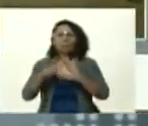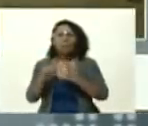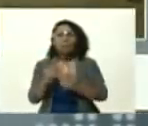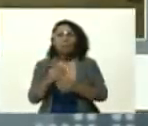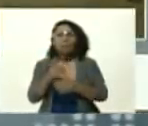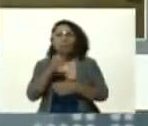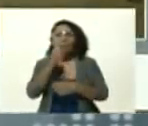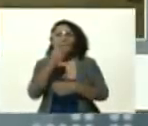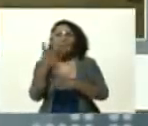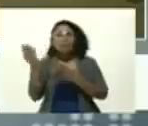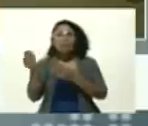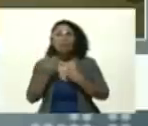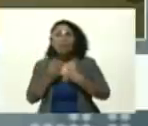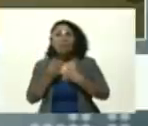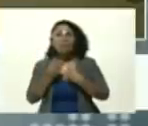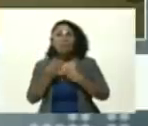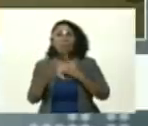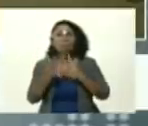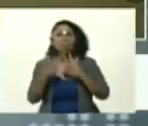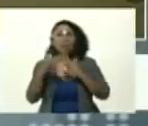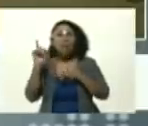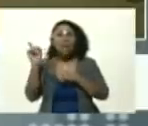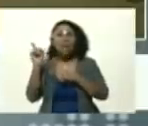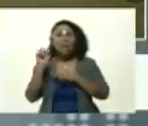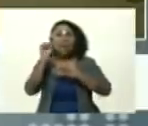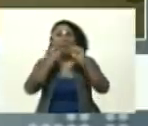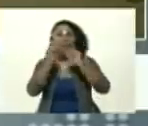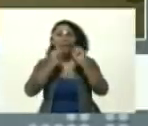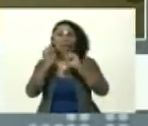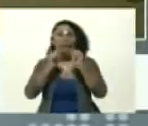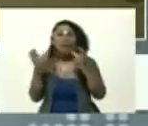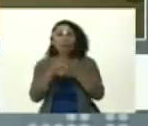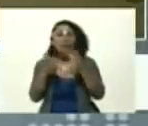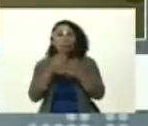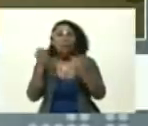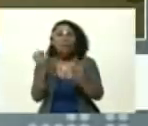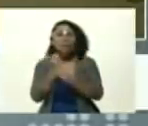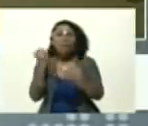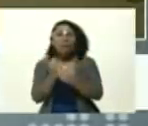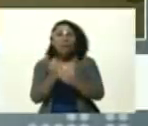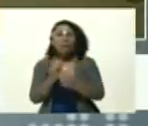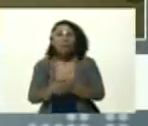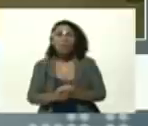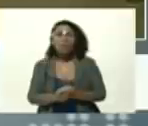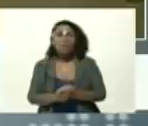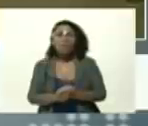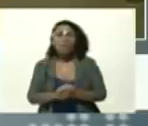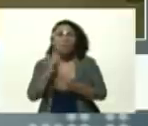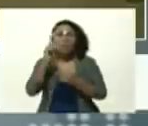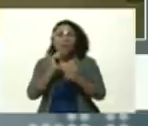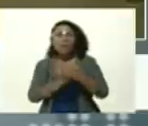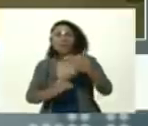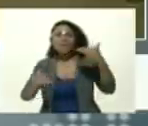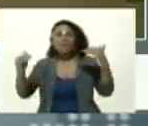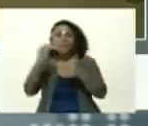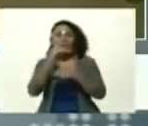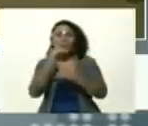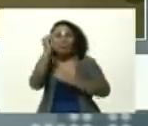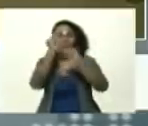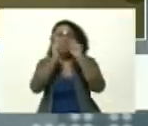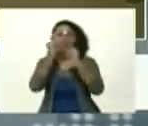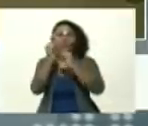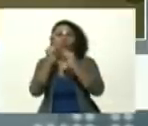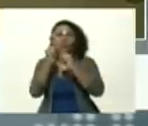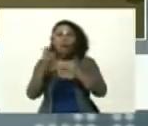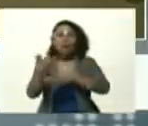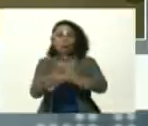Bueno, nos dieron el pase. Bueno, ahí está la maquinaria, todo el equipo trabajando. Una super maquinaria. Es